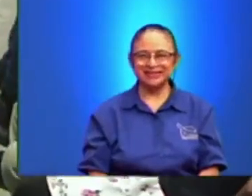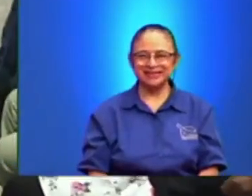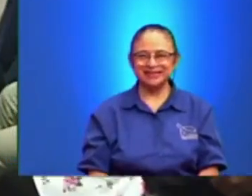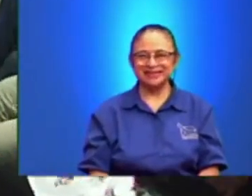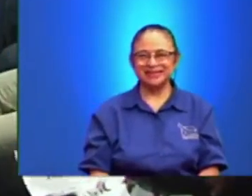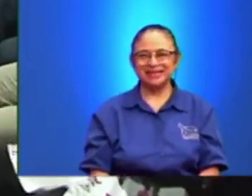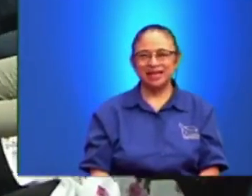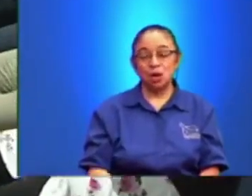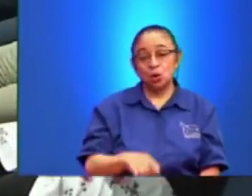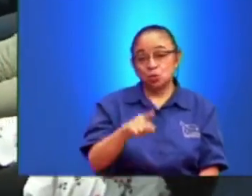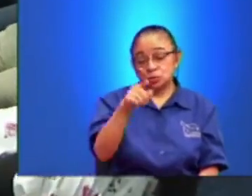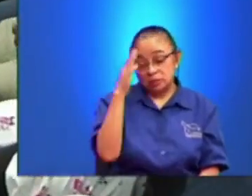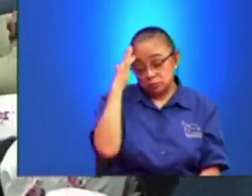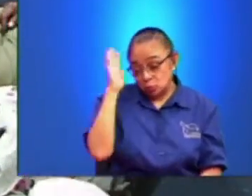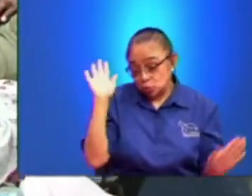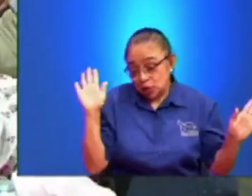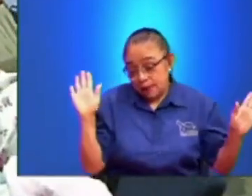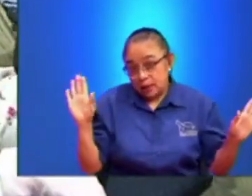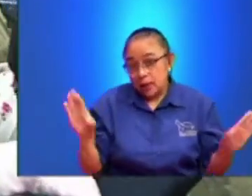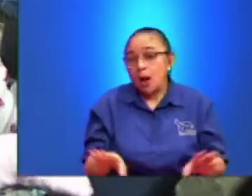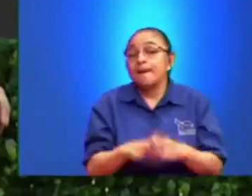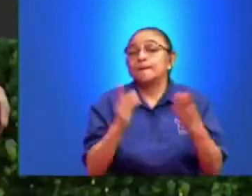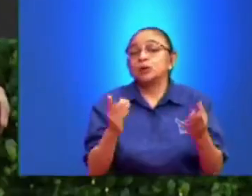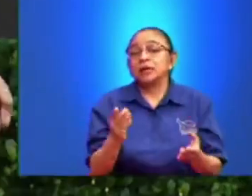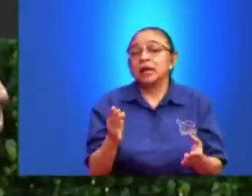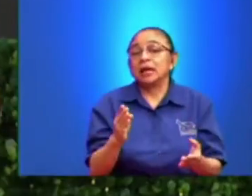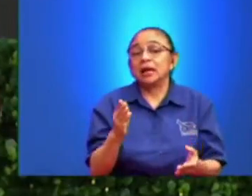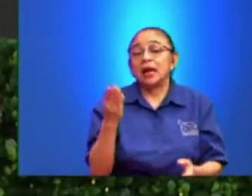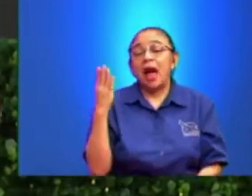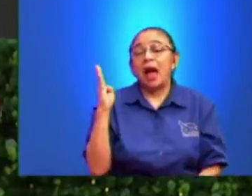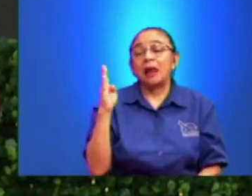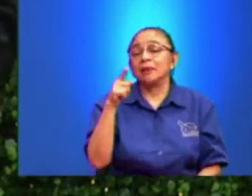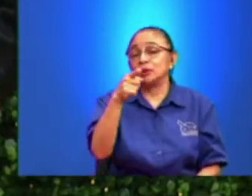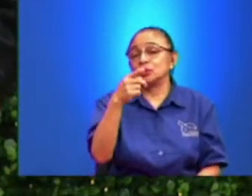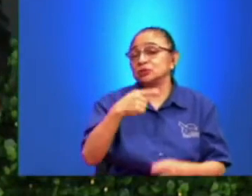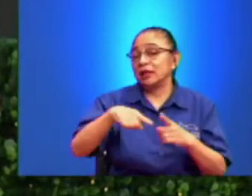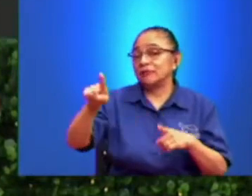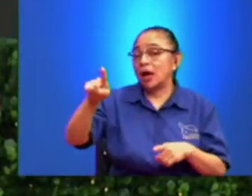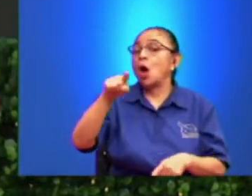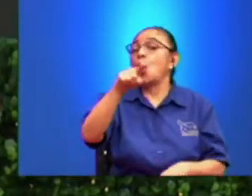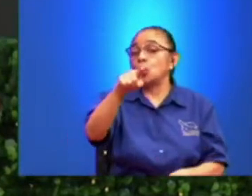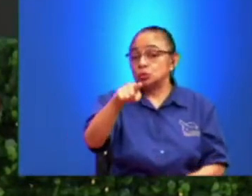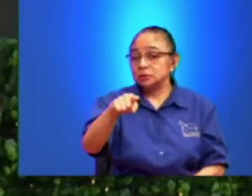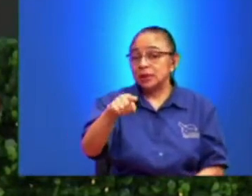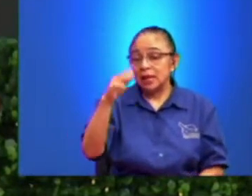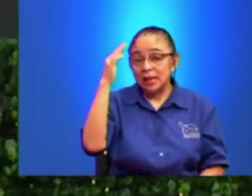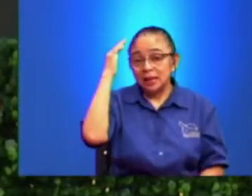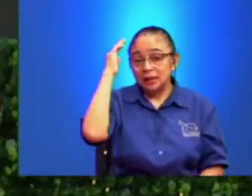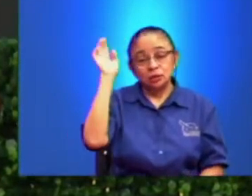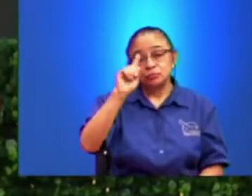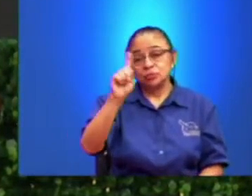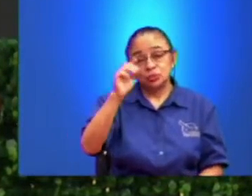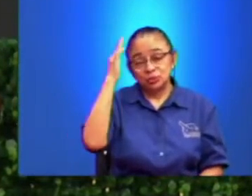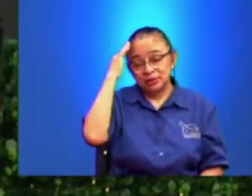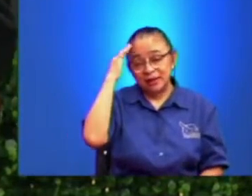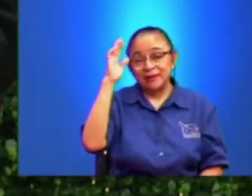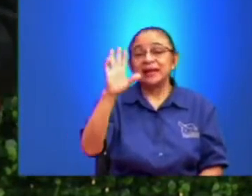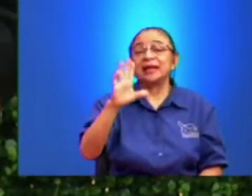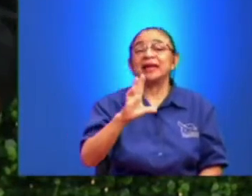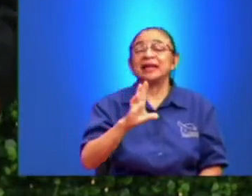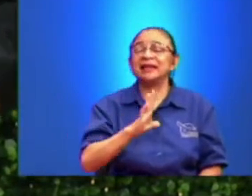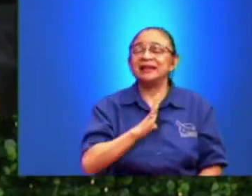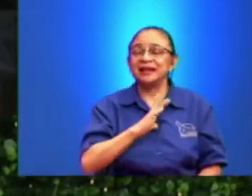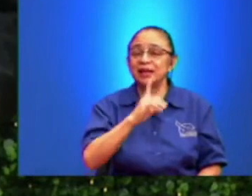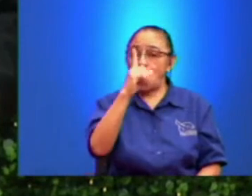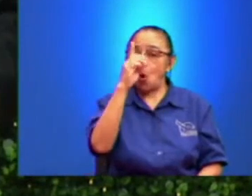y usted no sabe cómo enlace si usted no sabe que tiene 1.200.000 me from es